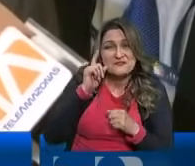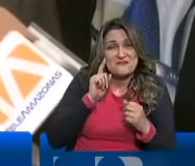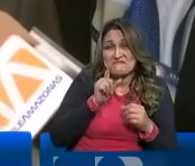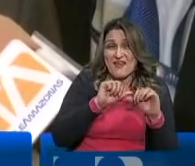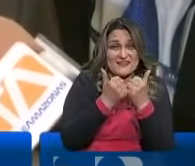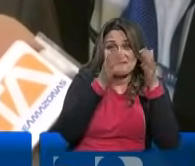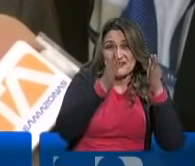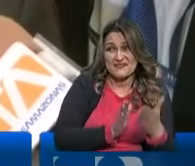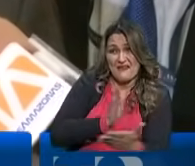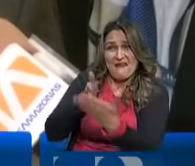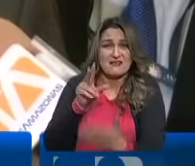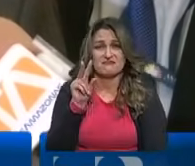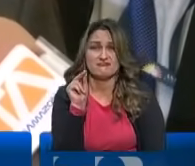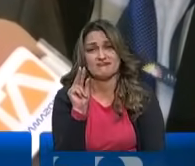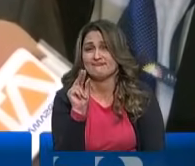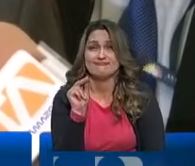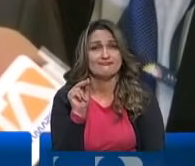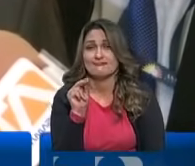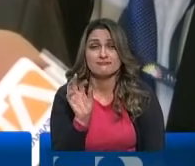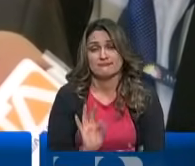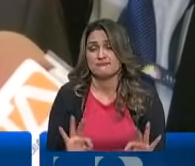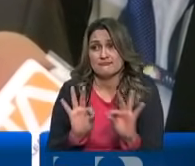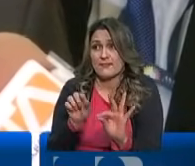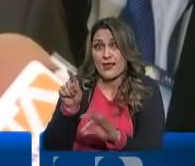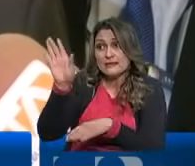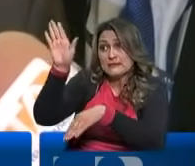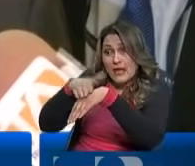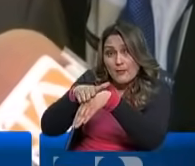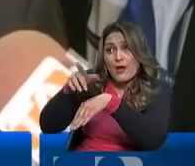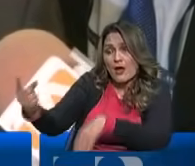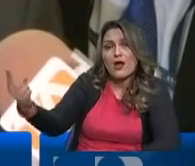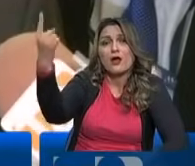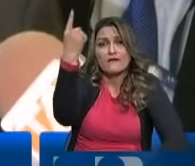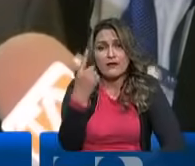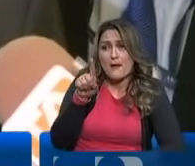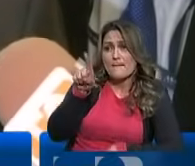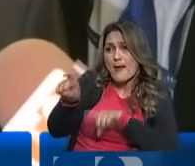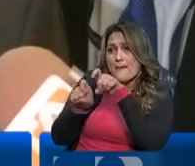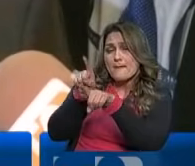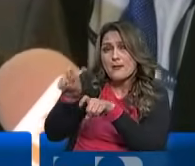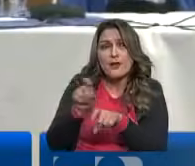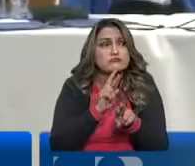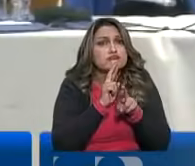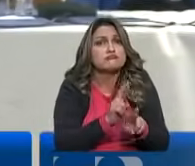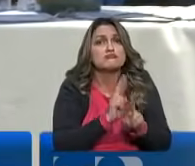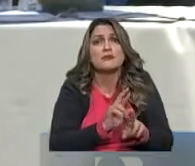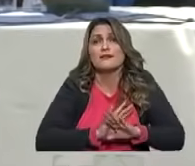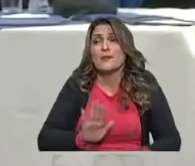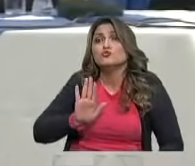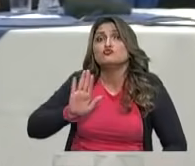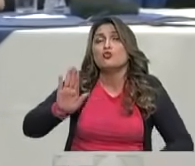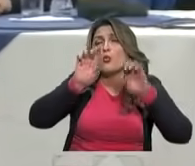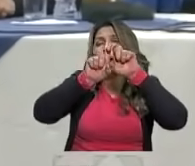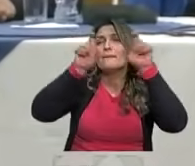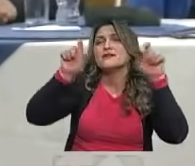comisión le indique, precise todo lo que la comisión le requiera respecto de la información de los denominados Pandora Papers. La comisión tiene